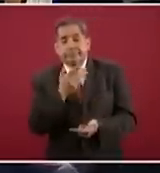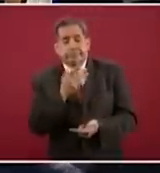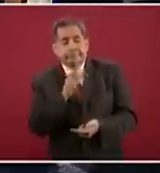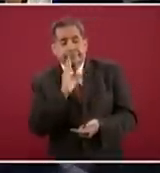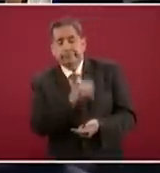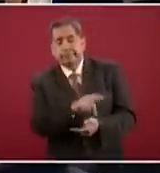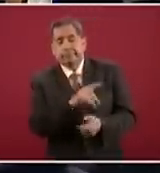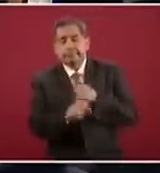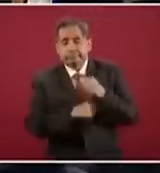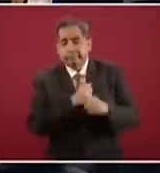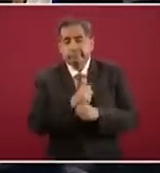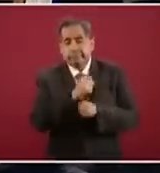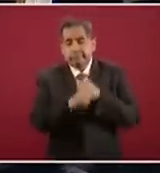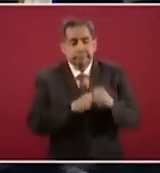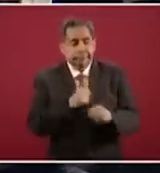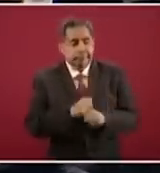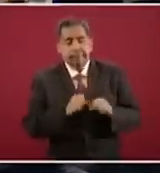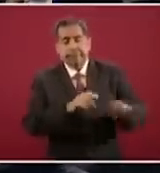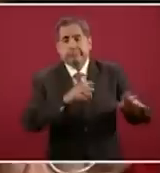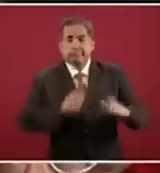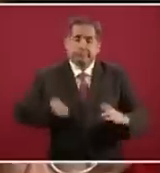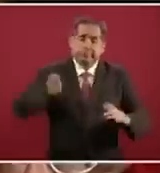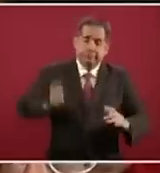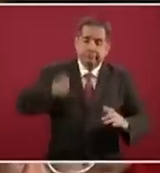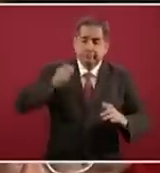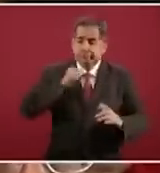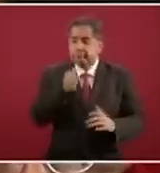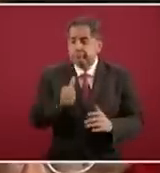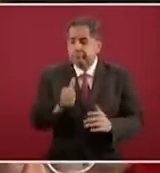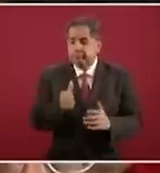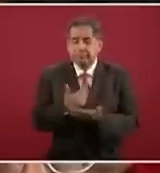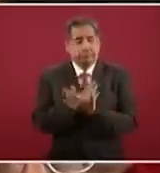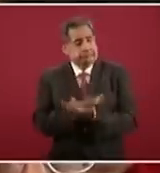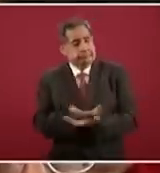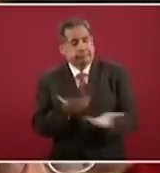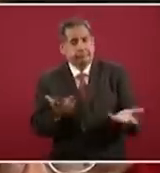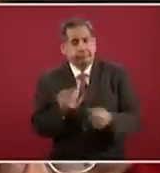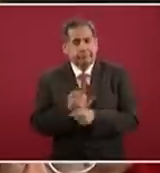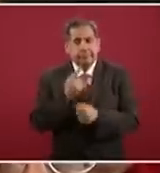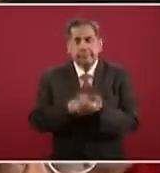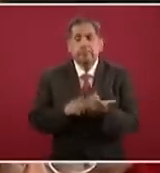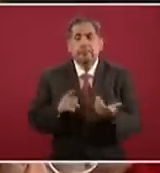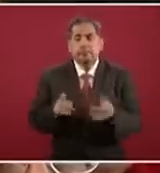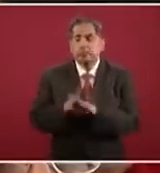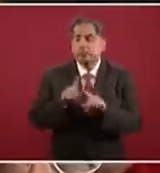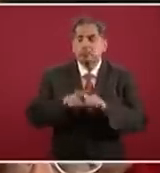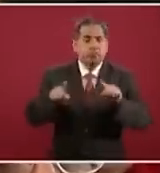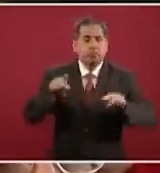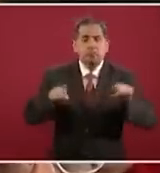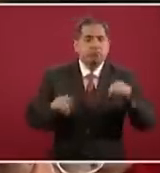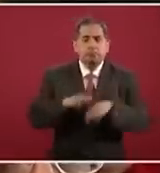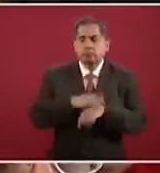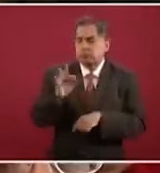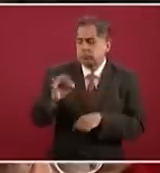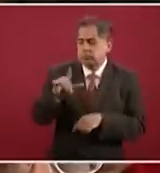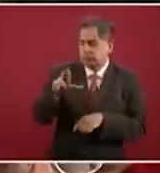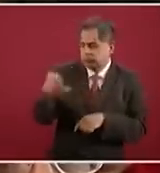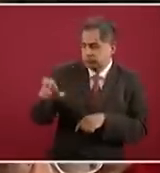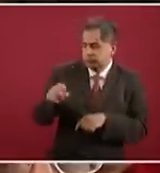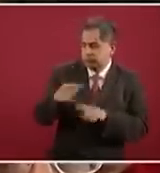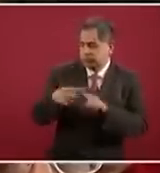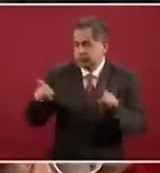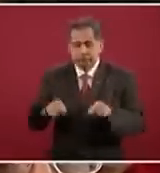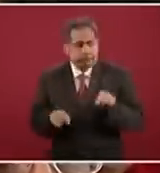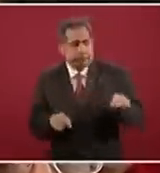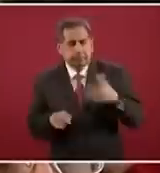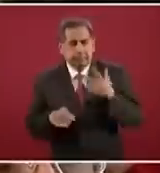más años sin una sentencia y la diferenciación, bueno, pues por hace unos años